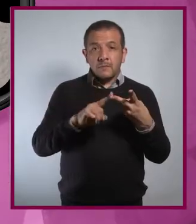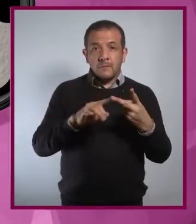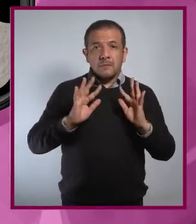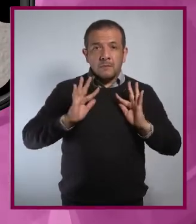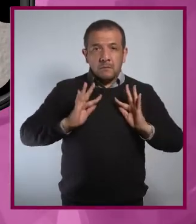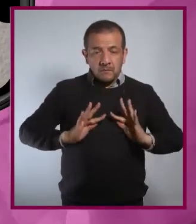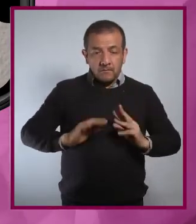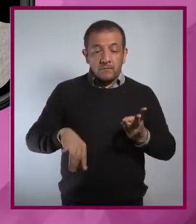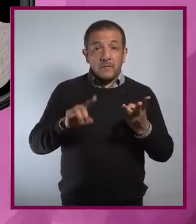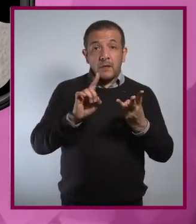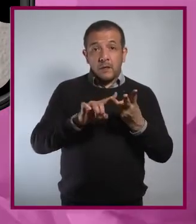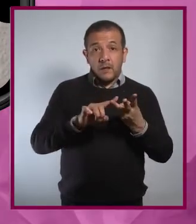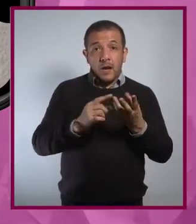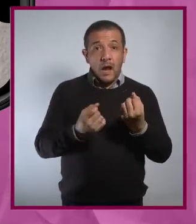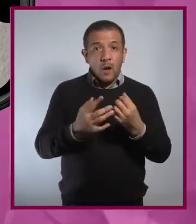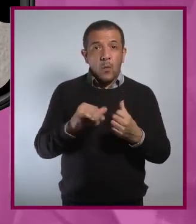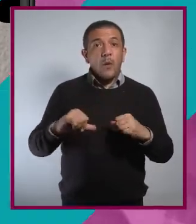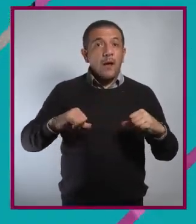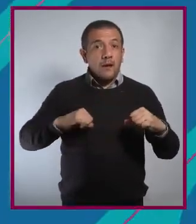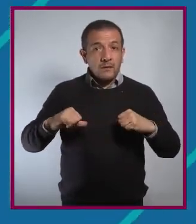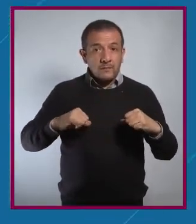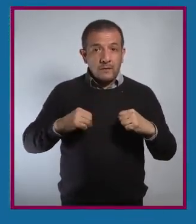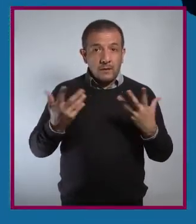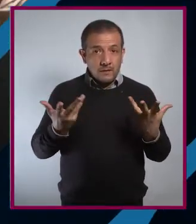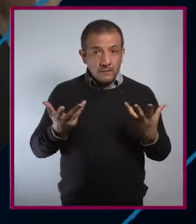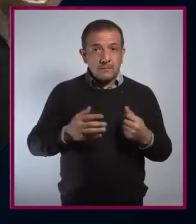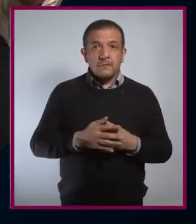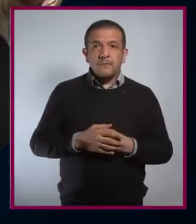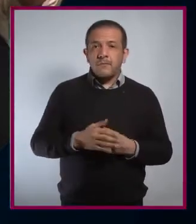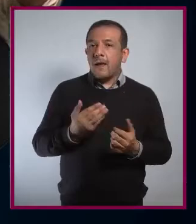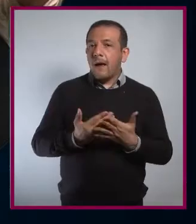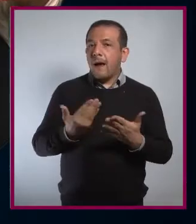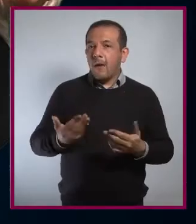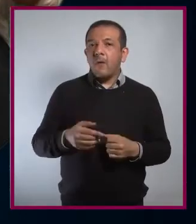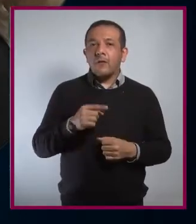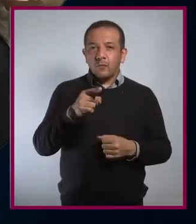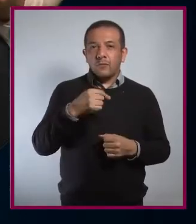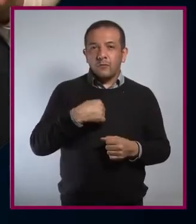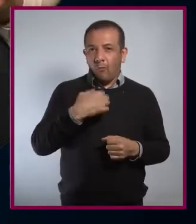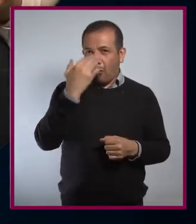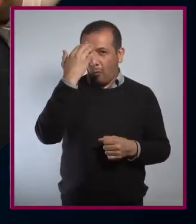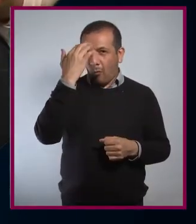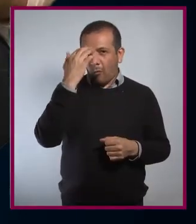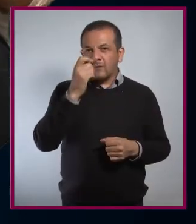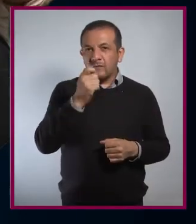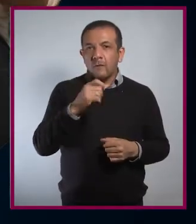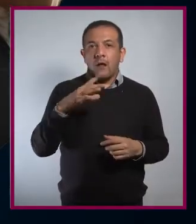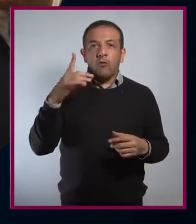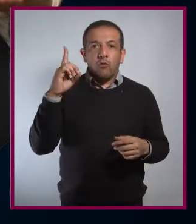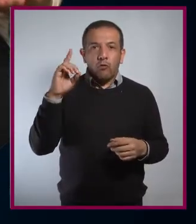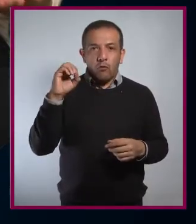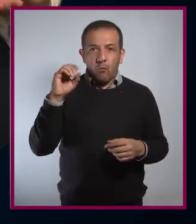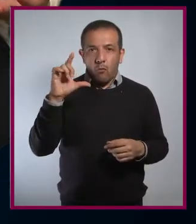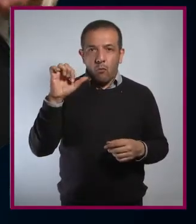relajarse y hacer alguna actividad. Ahora que sabemos cómo sentimos dolor, podemos hacernos una pregunta